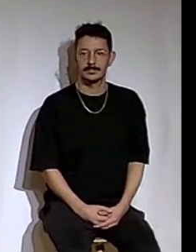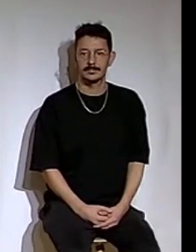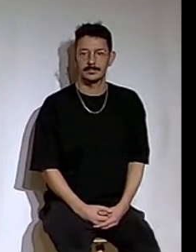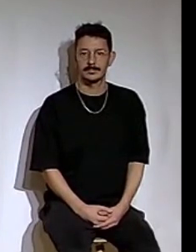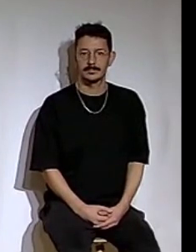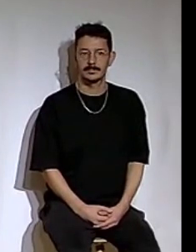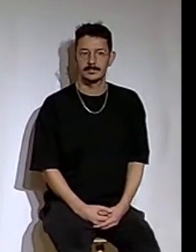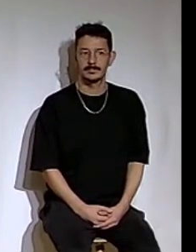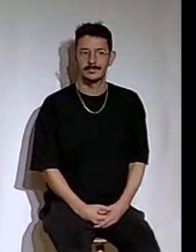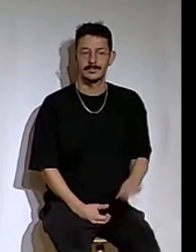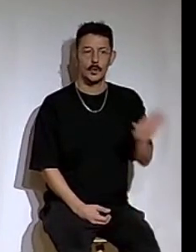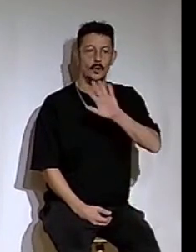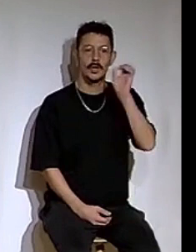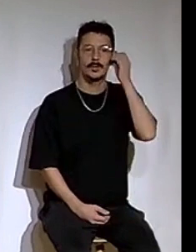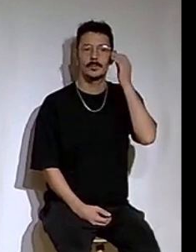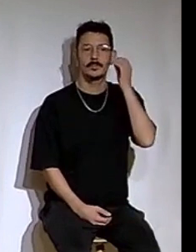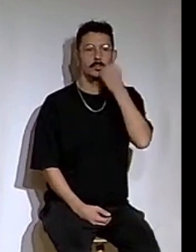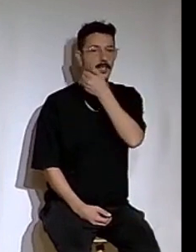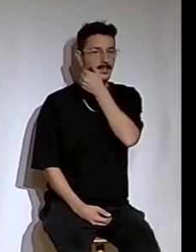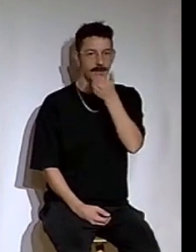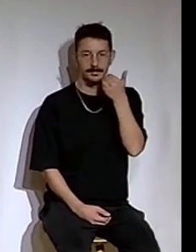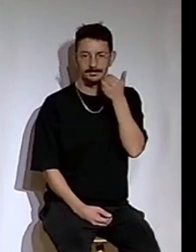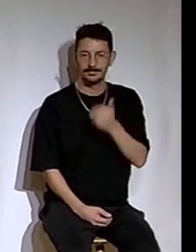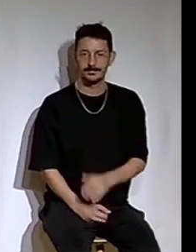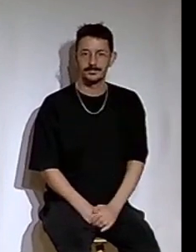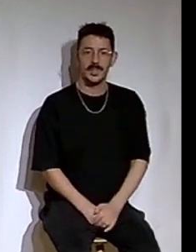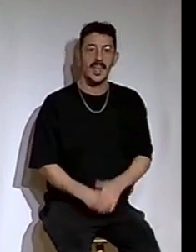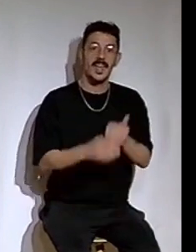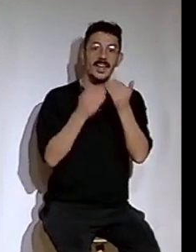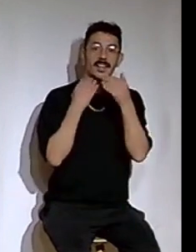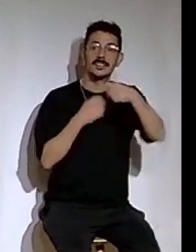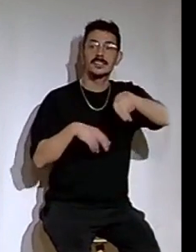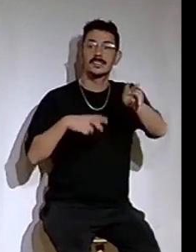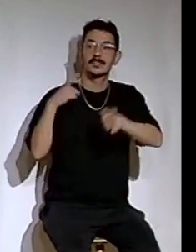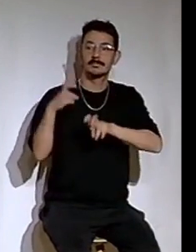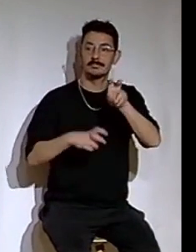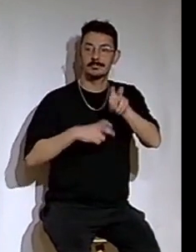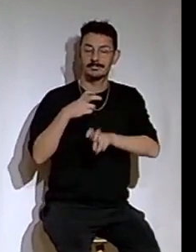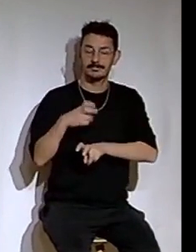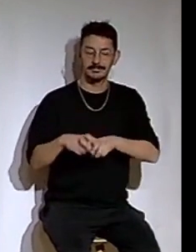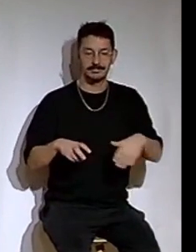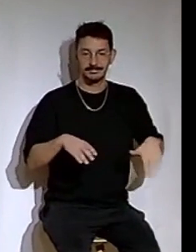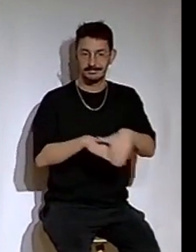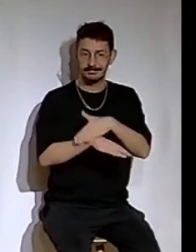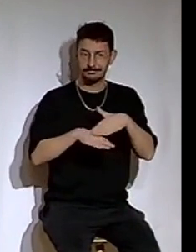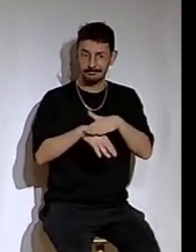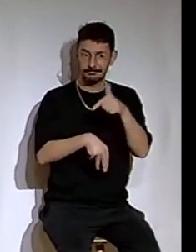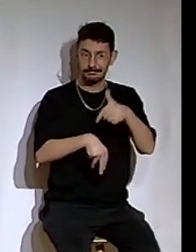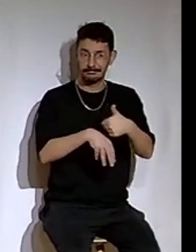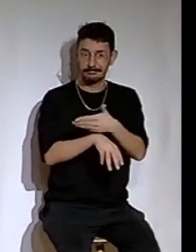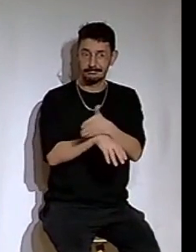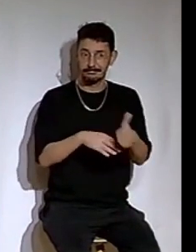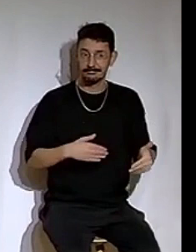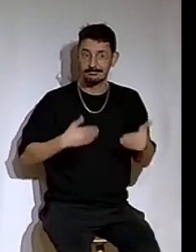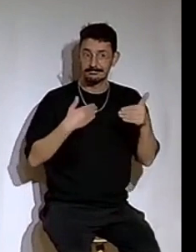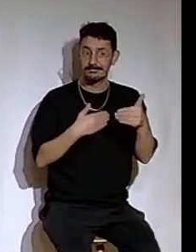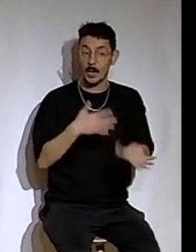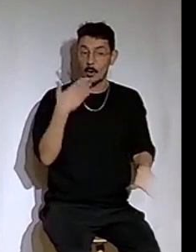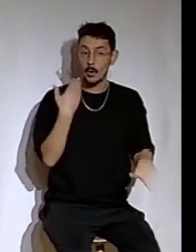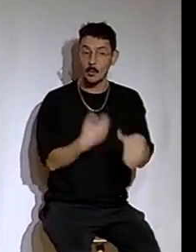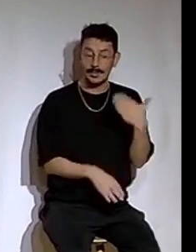Hola Buena tarde Gracias pero estar aquí disculpeo El bueno la demora en comenzar que